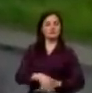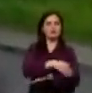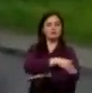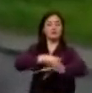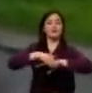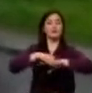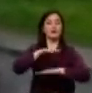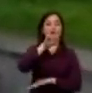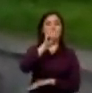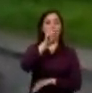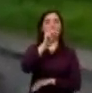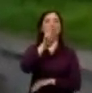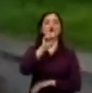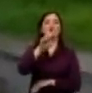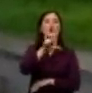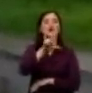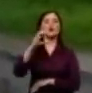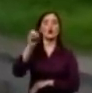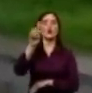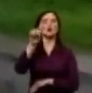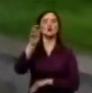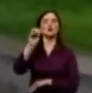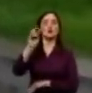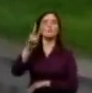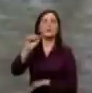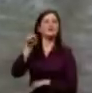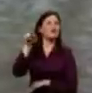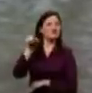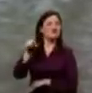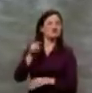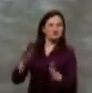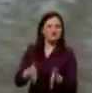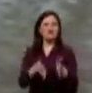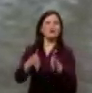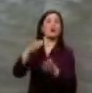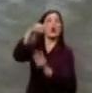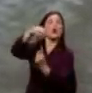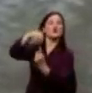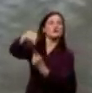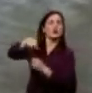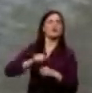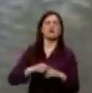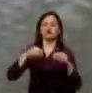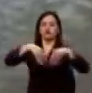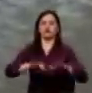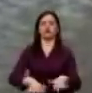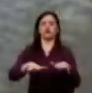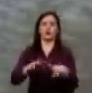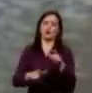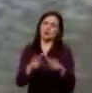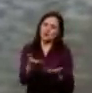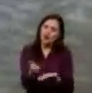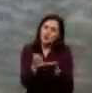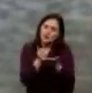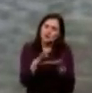autopista Manuel Córdoba Galarza tiende a inundarse con las constantes lluvias por las que atraviesa la ciudad. Nuestro televidente espera una